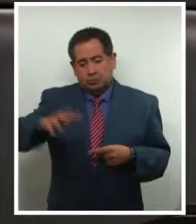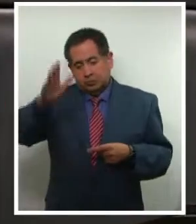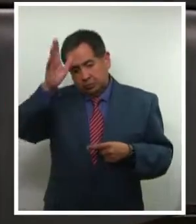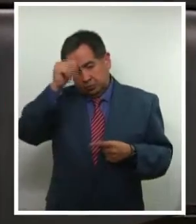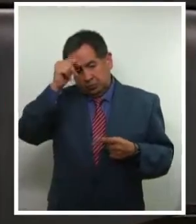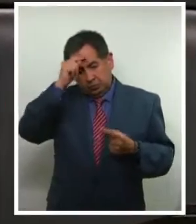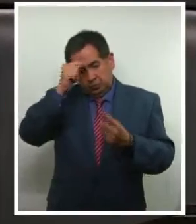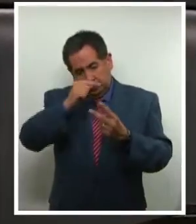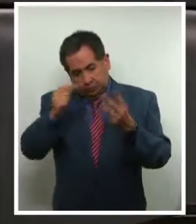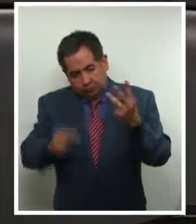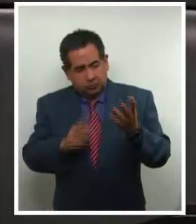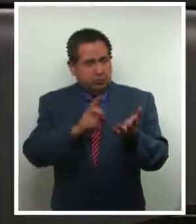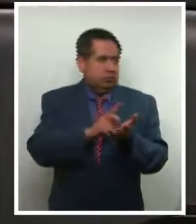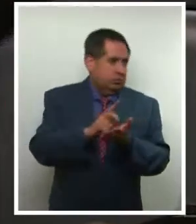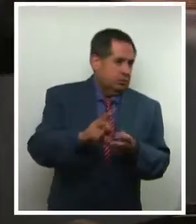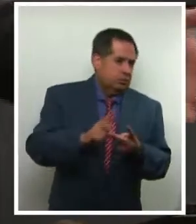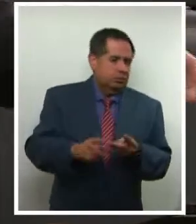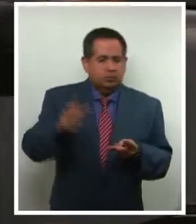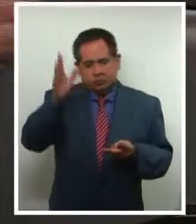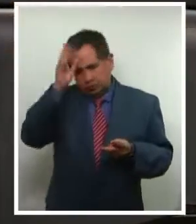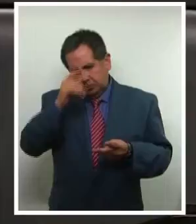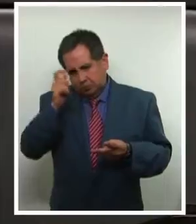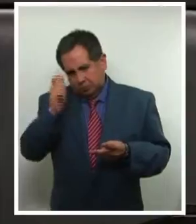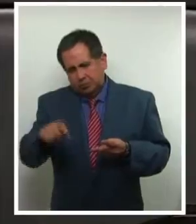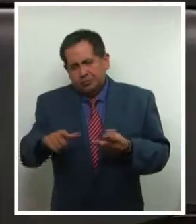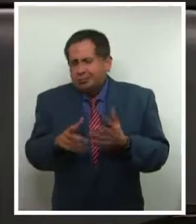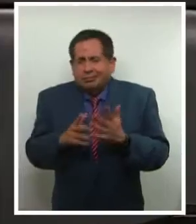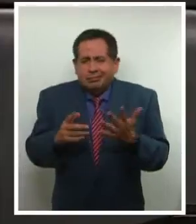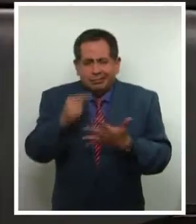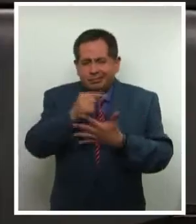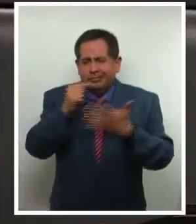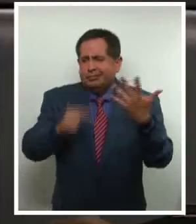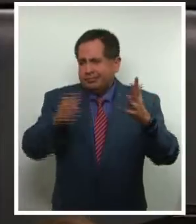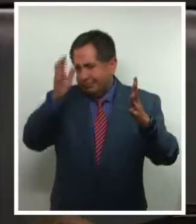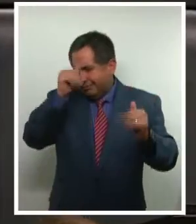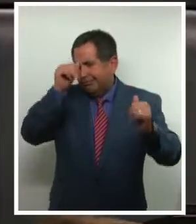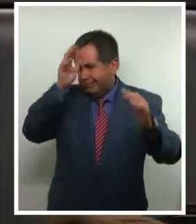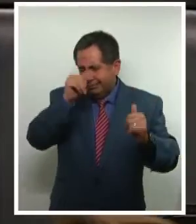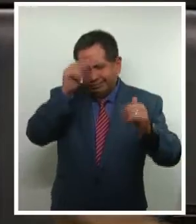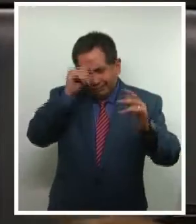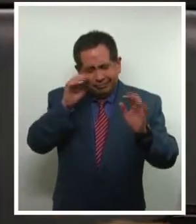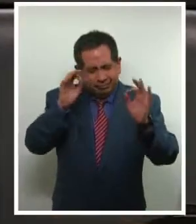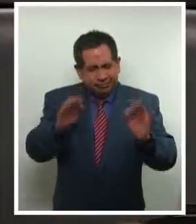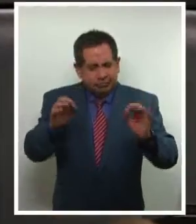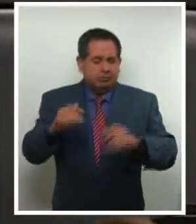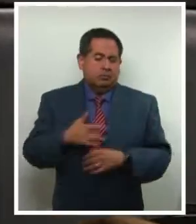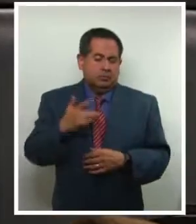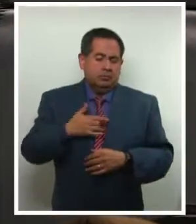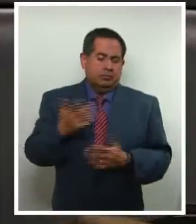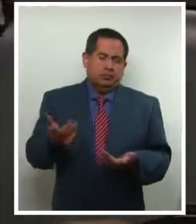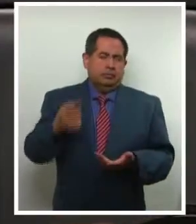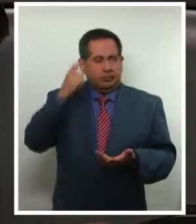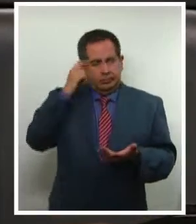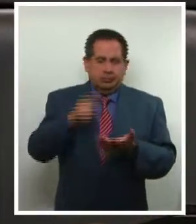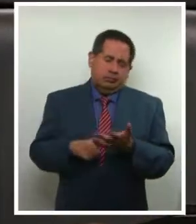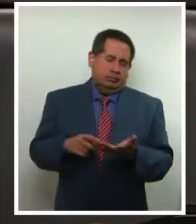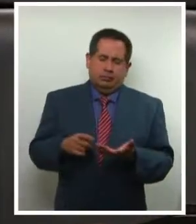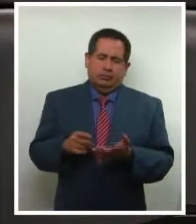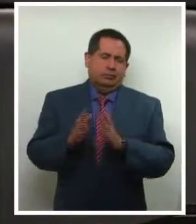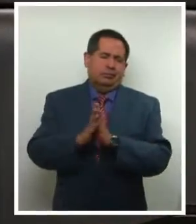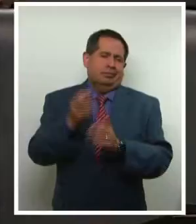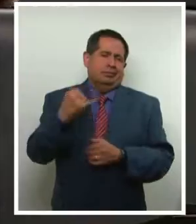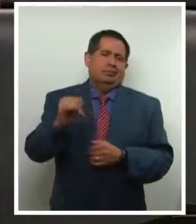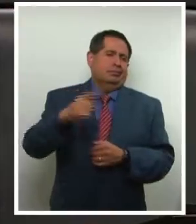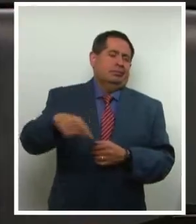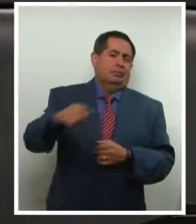de derechos, tener acuerdos en lo que significa el buen gobierno, tantos acuerdos que hemos tenido, me parecería ridículo, compañeros y